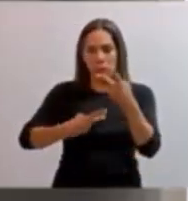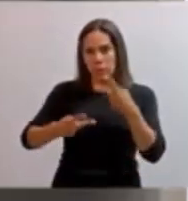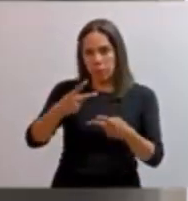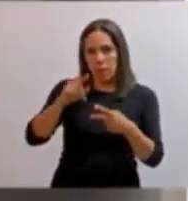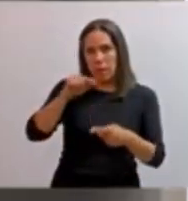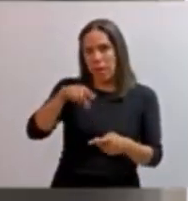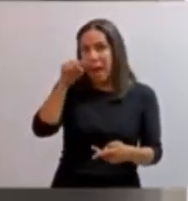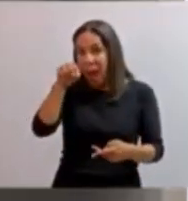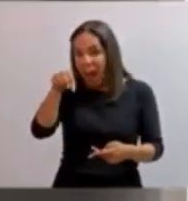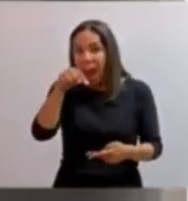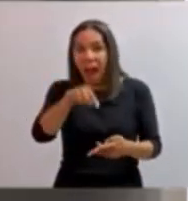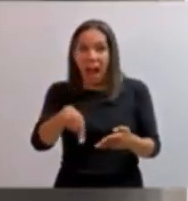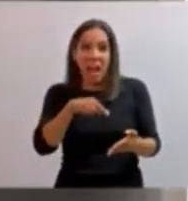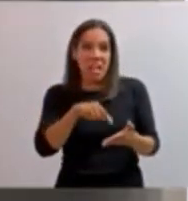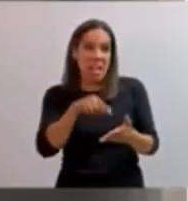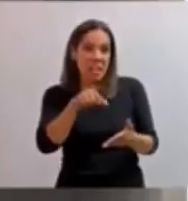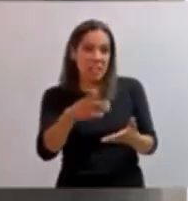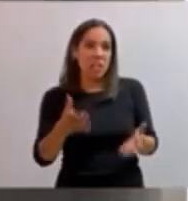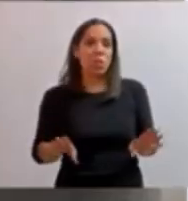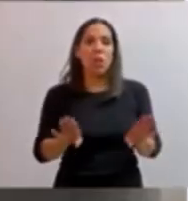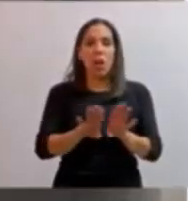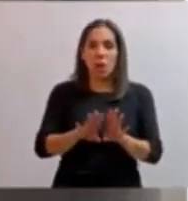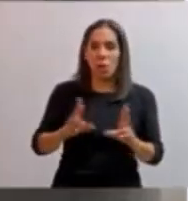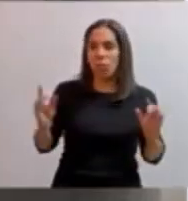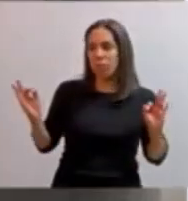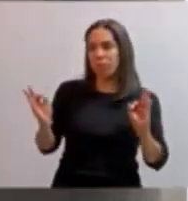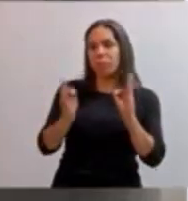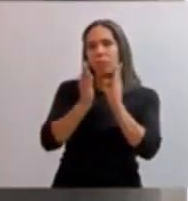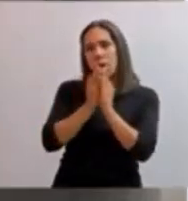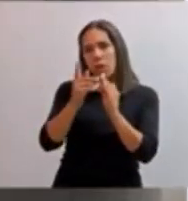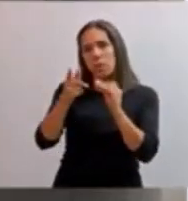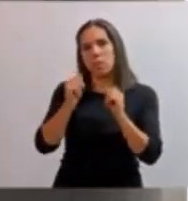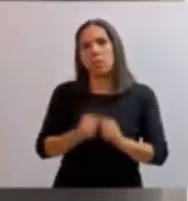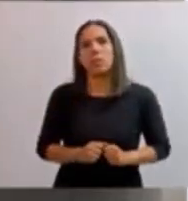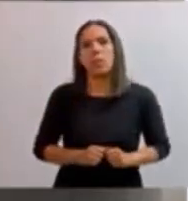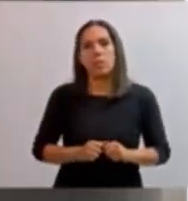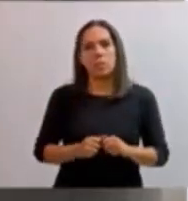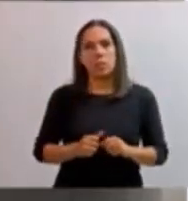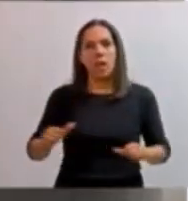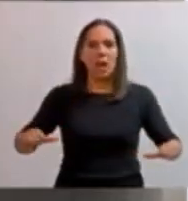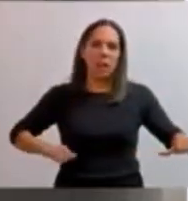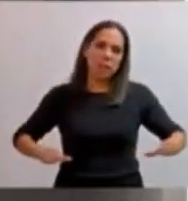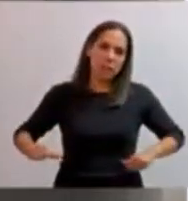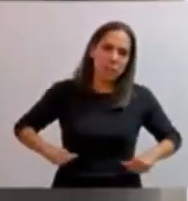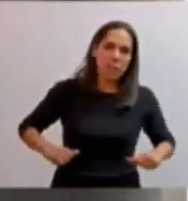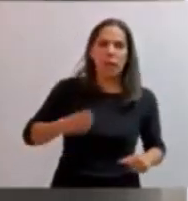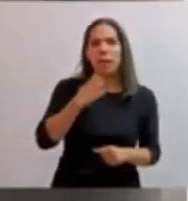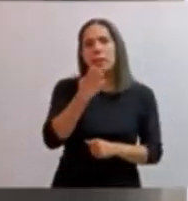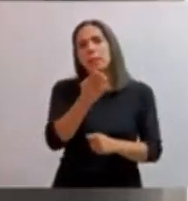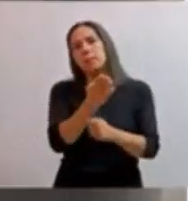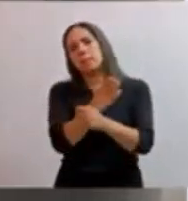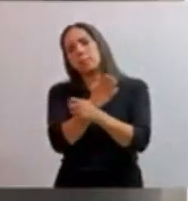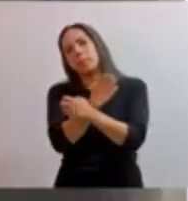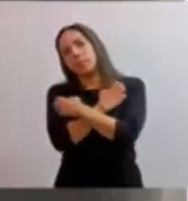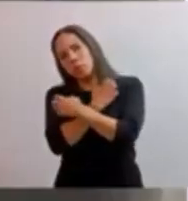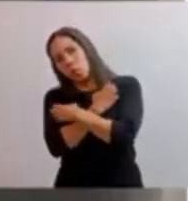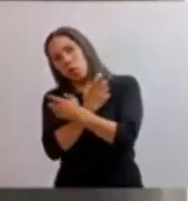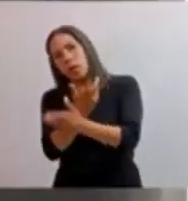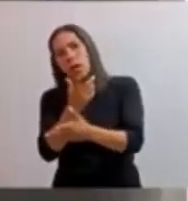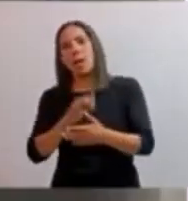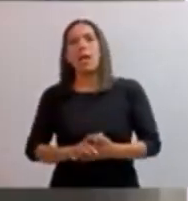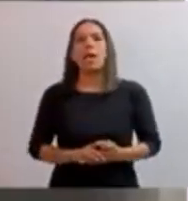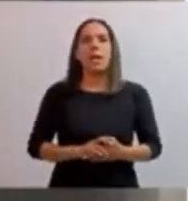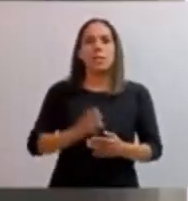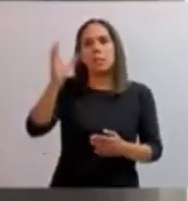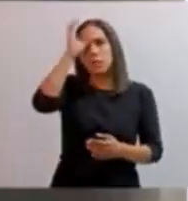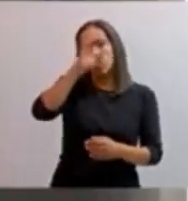aquí donde tienen este acercamiento a las dinámicas escolares, sus culturas, las formas de